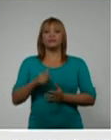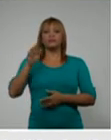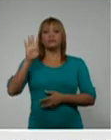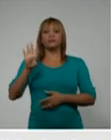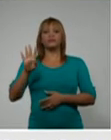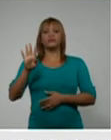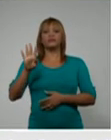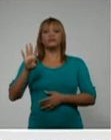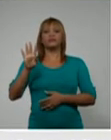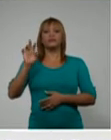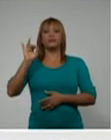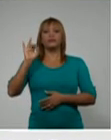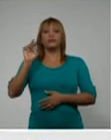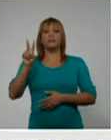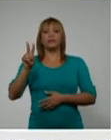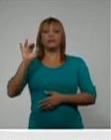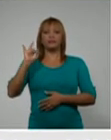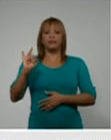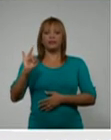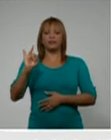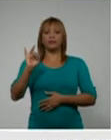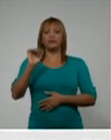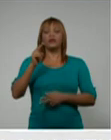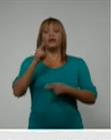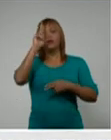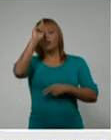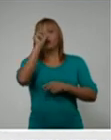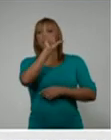427, Hospital Hermanos Amejeira